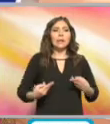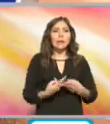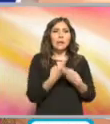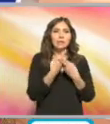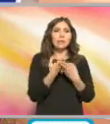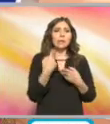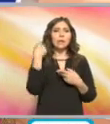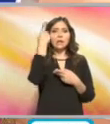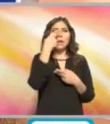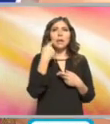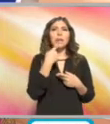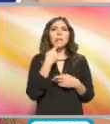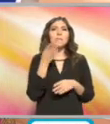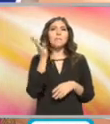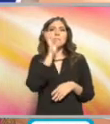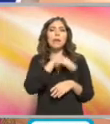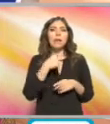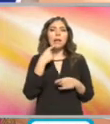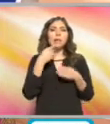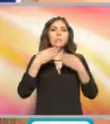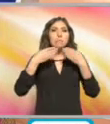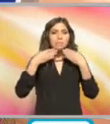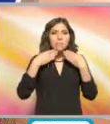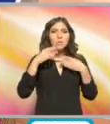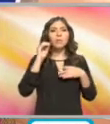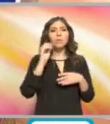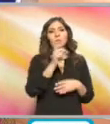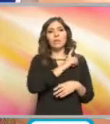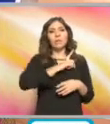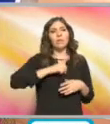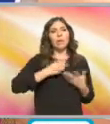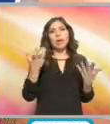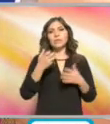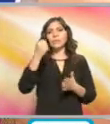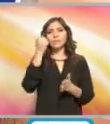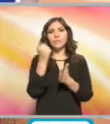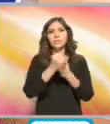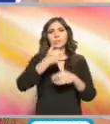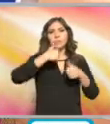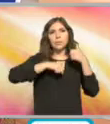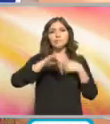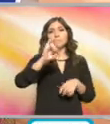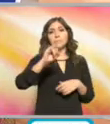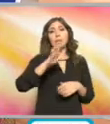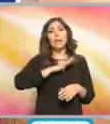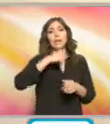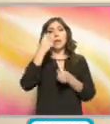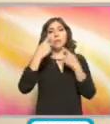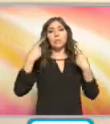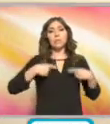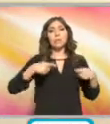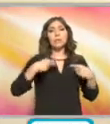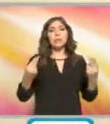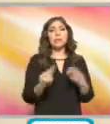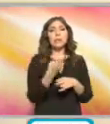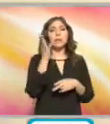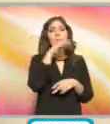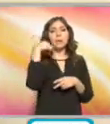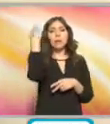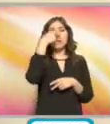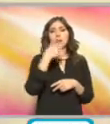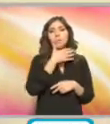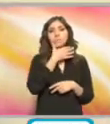rostro, esta parte deforme, Así y es. entonces hay que hacerlo sí o sí. Exactamente, sí hay pacientes que nacen con algunas deformaciones en la